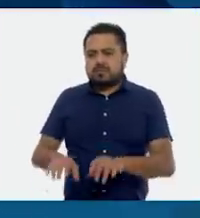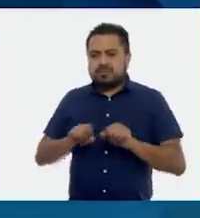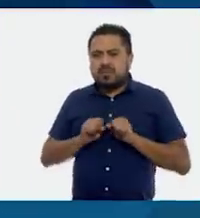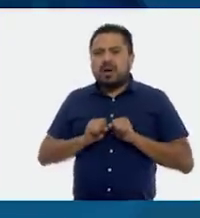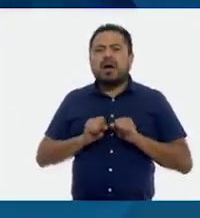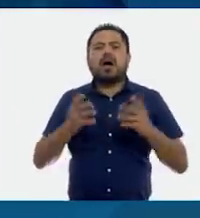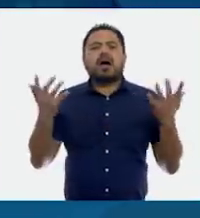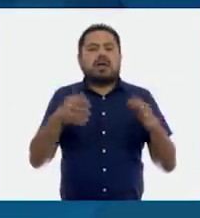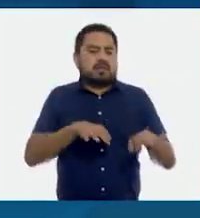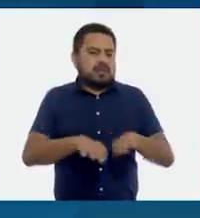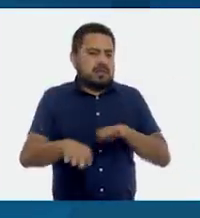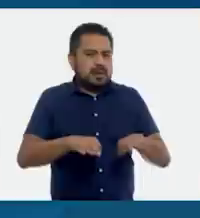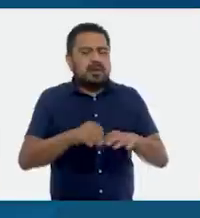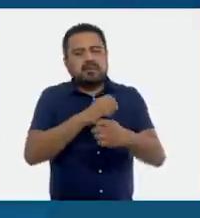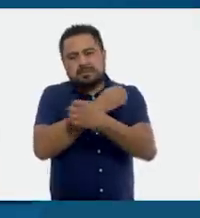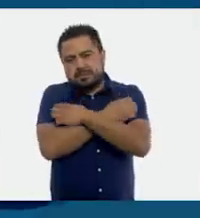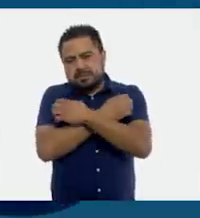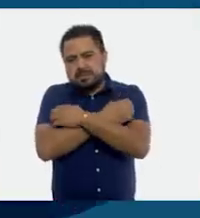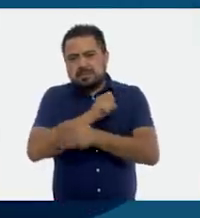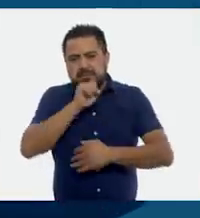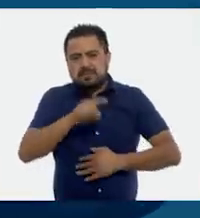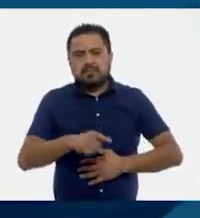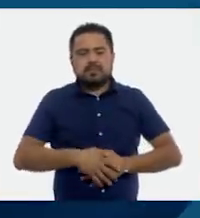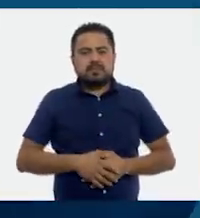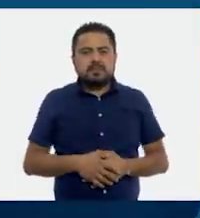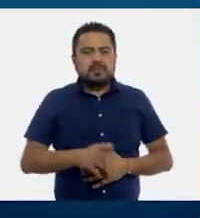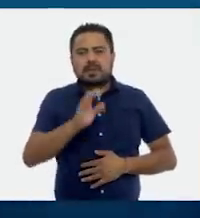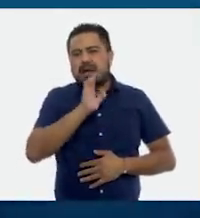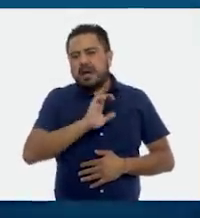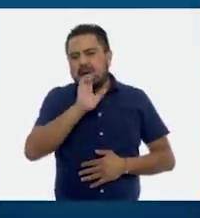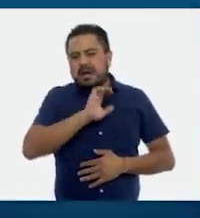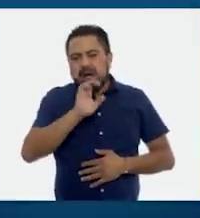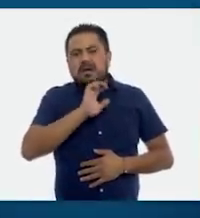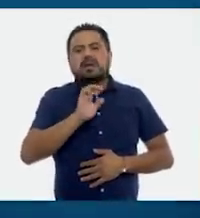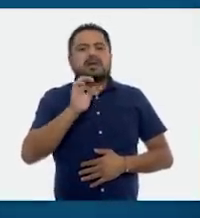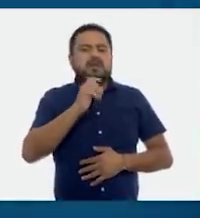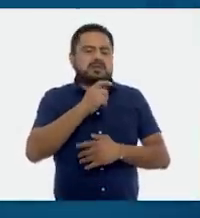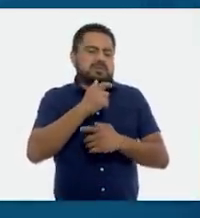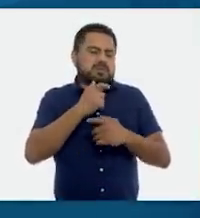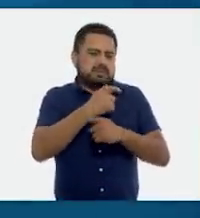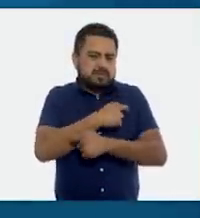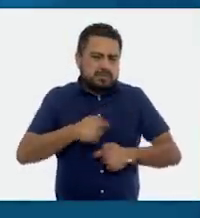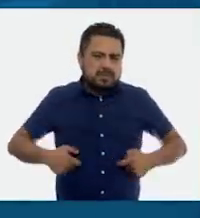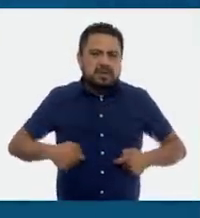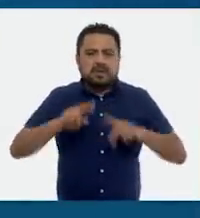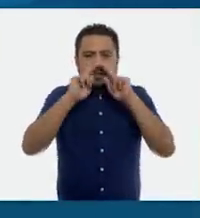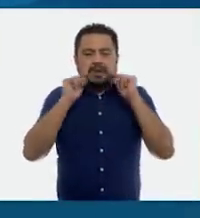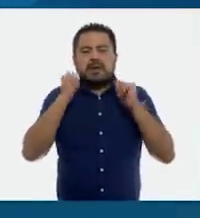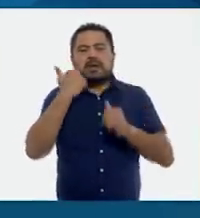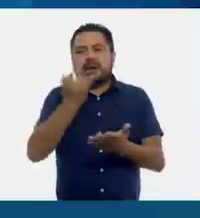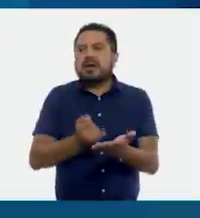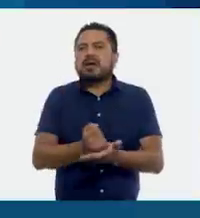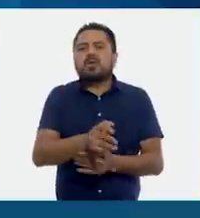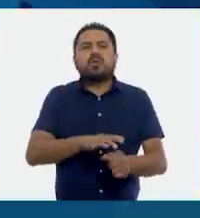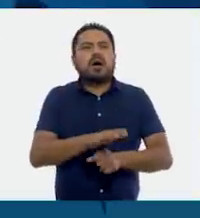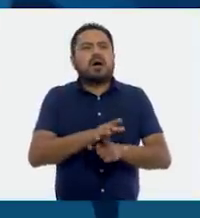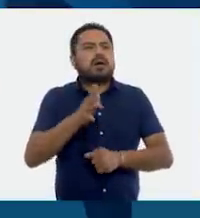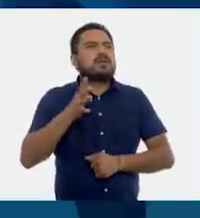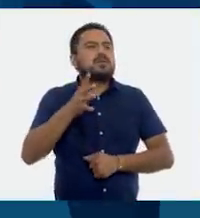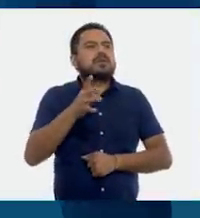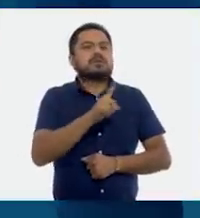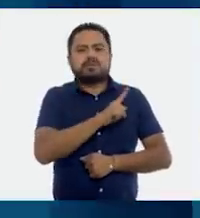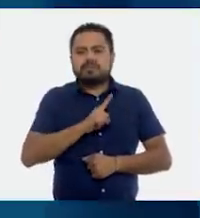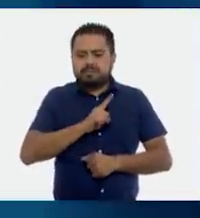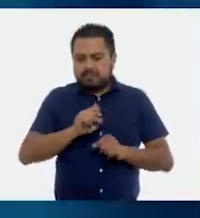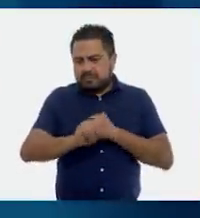situación laboral y la educación. Carrancistas, villistas y zapatistas querían decidir el rumbo que debía seguir el